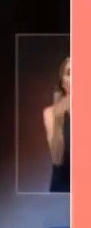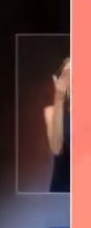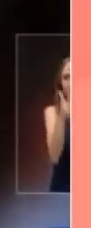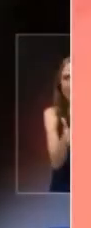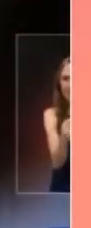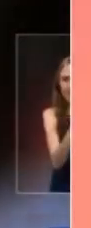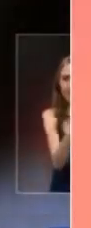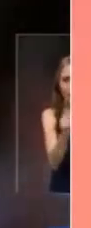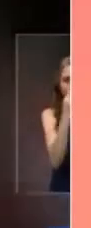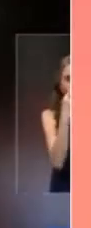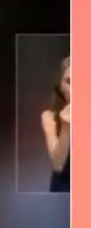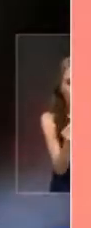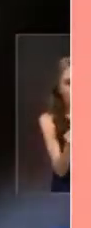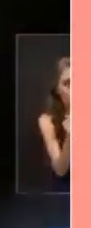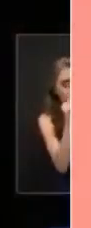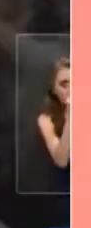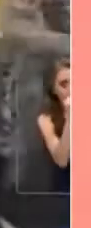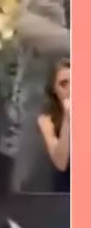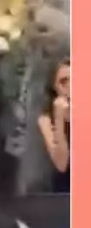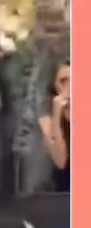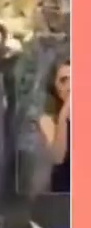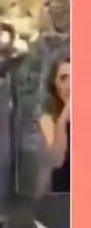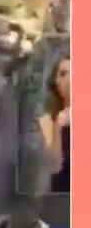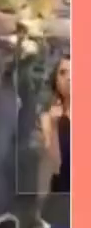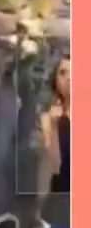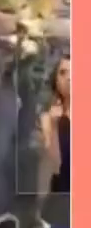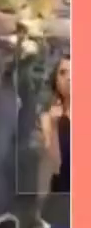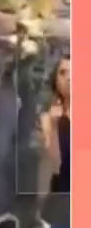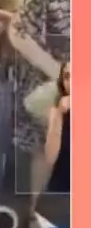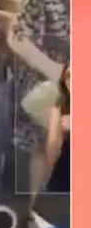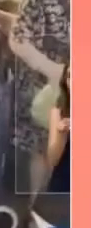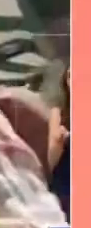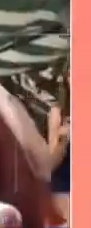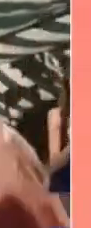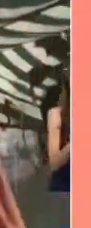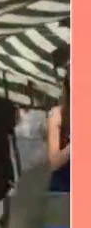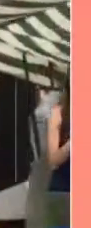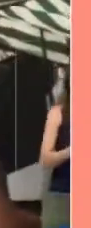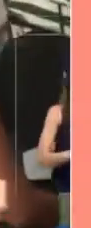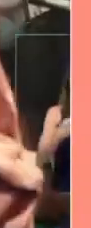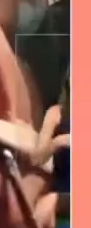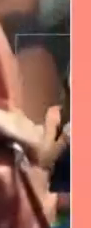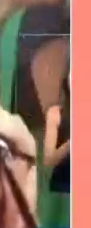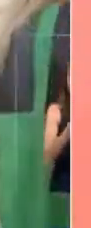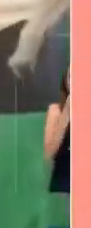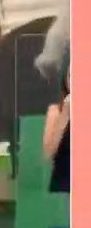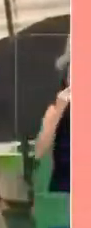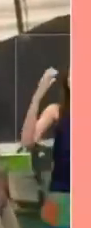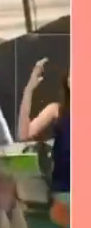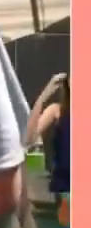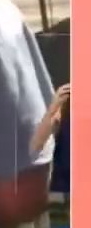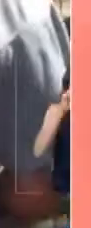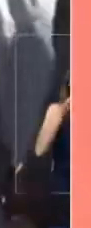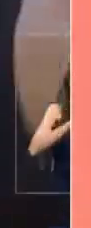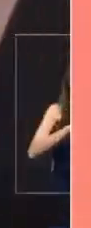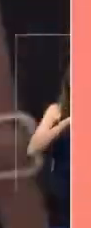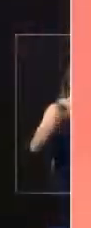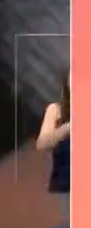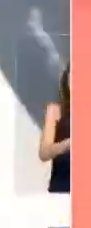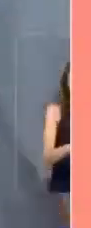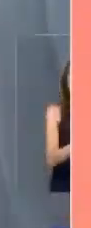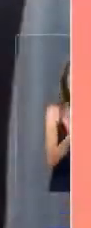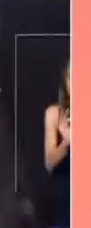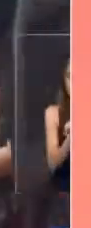policías y la fiscalía de estos delitos que gravemente afectan, lamentablemente, siempre a los más pobres, a las personas que no tienen acceso,